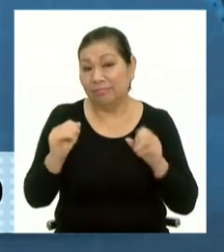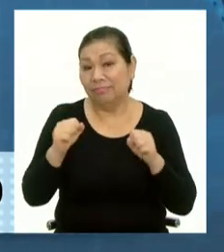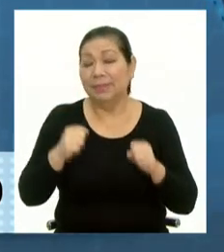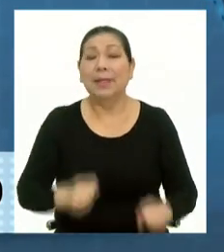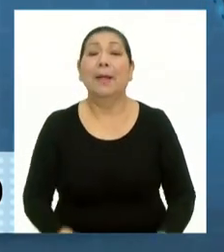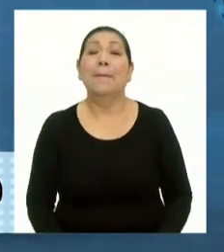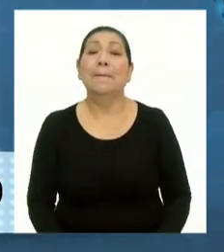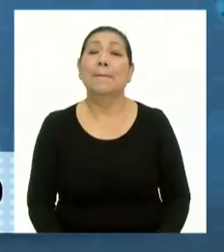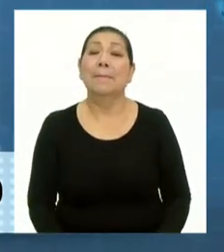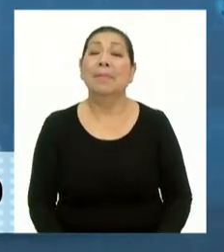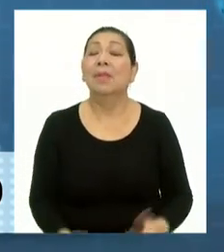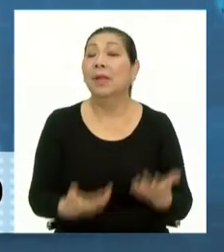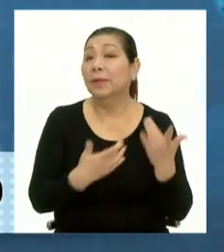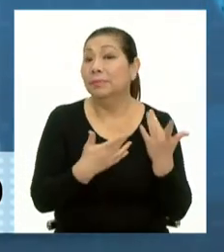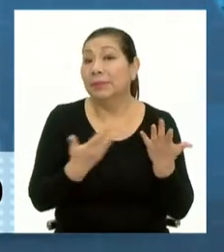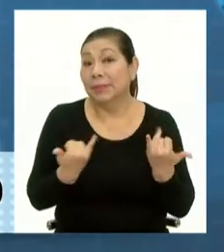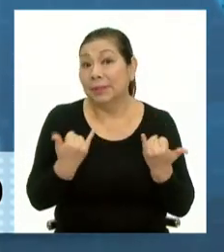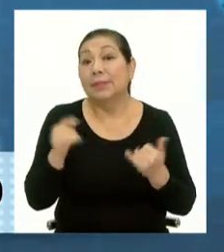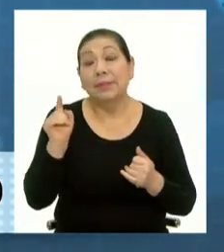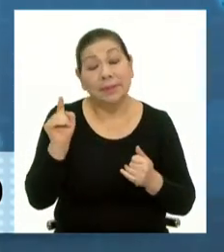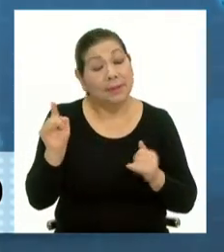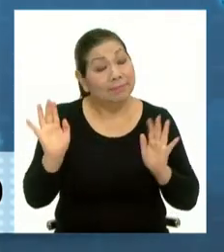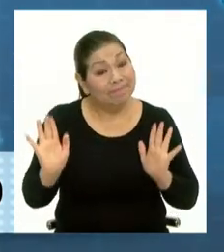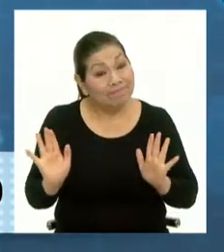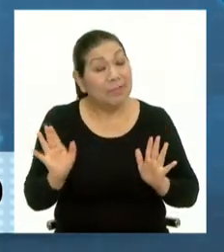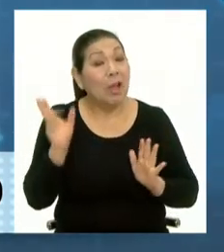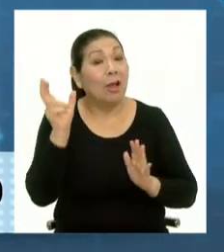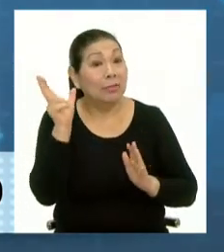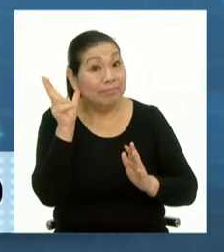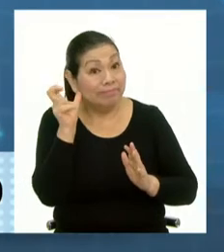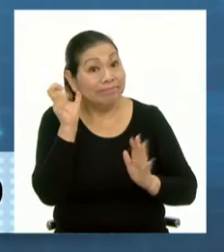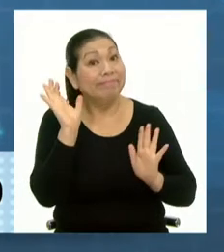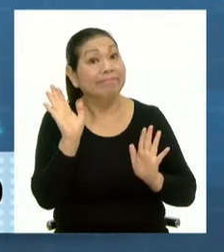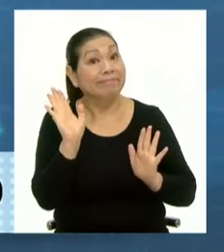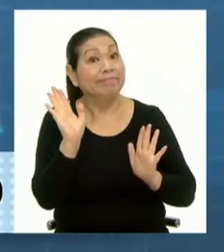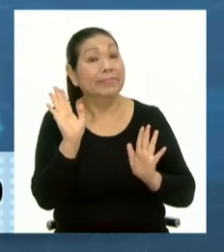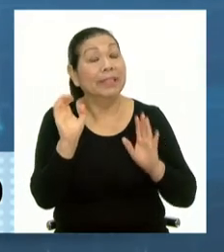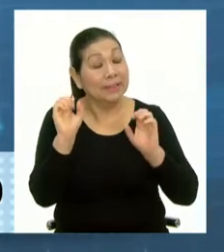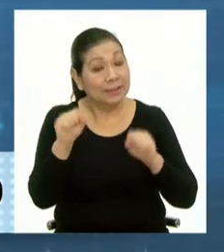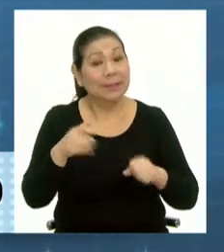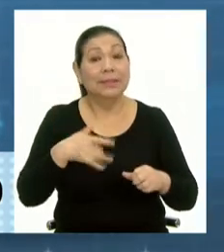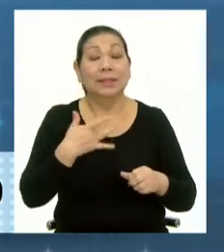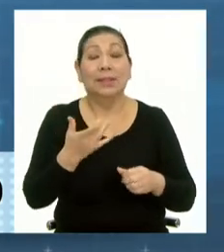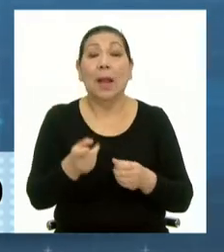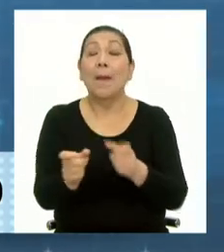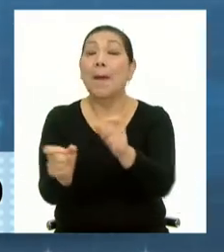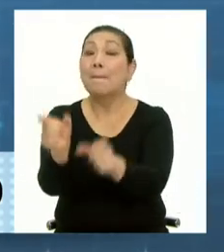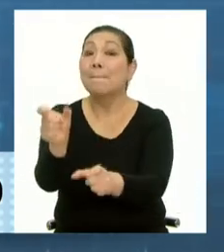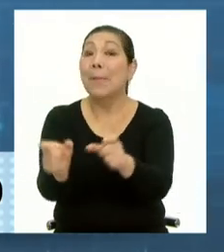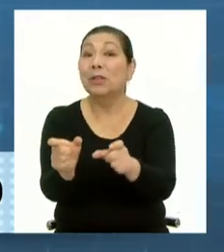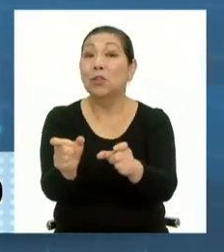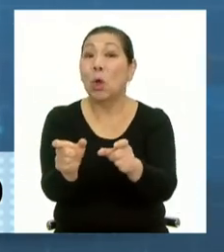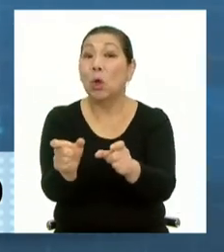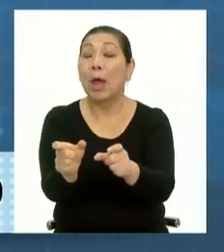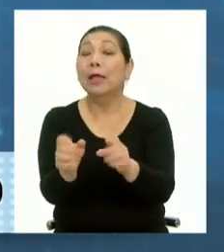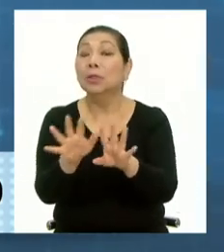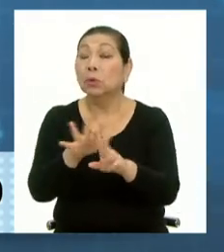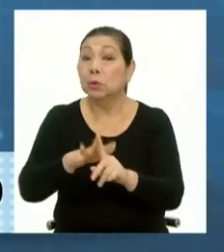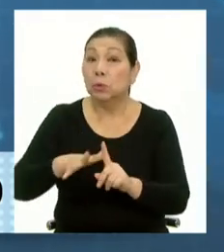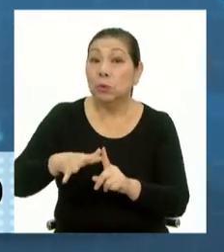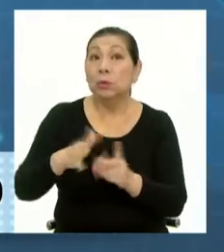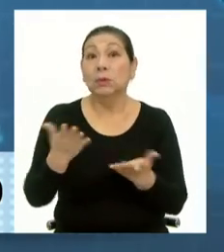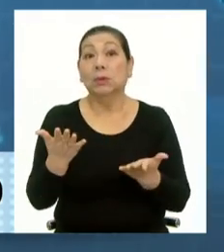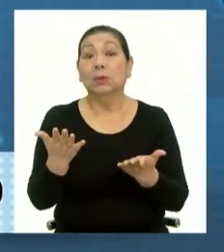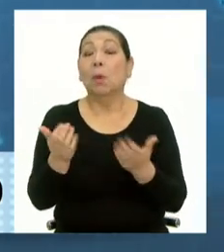país. Espero que él escuche el sentir de las grandes mayorías y que haga